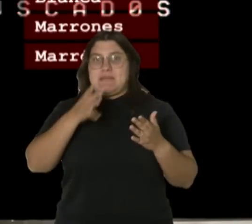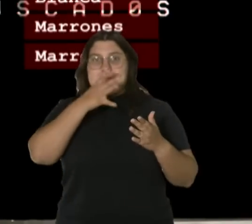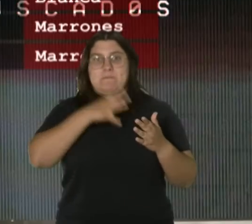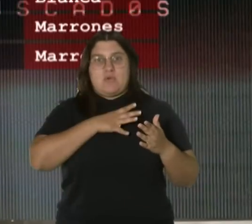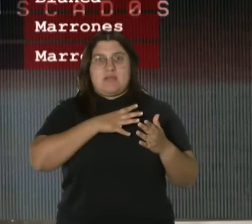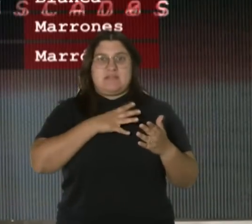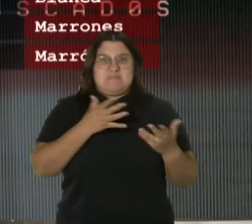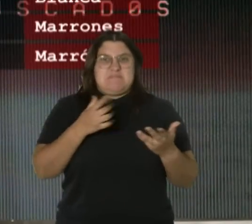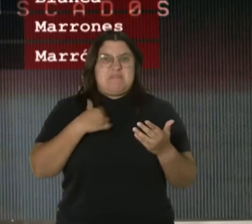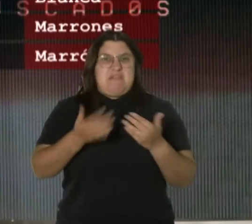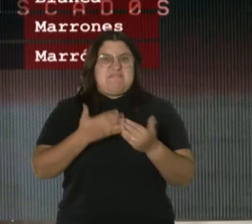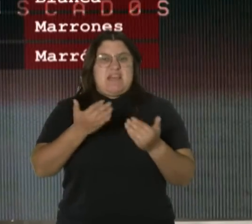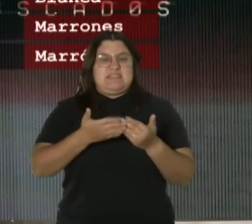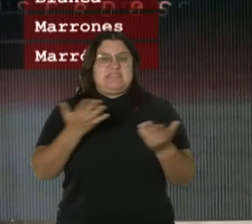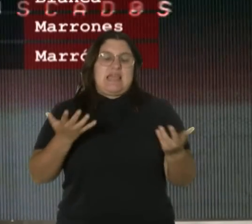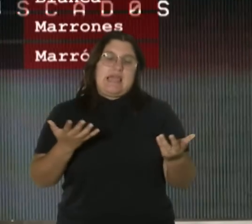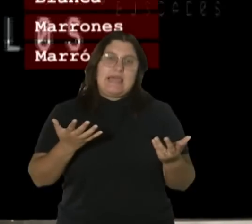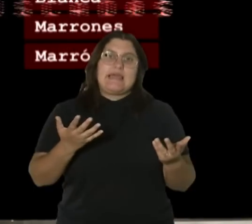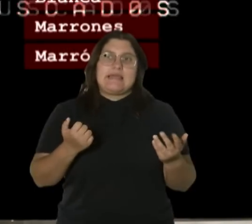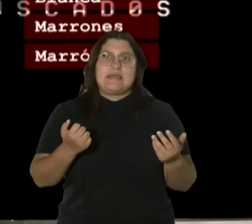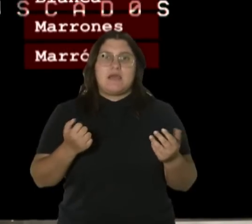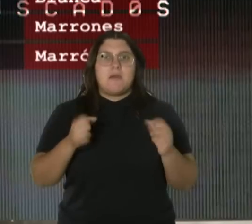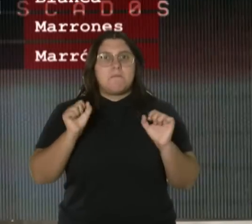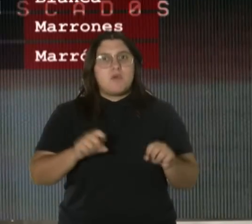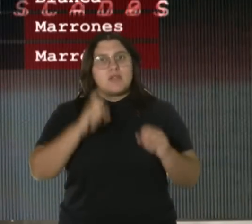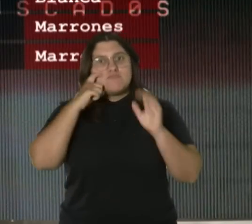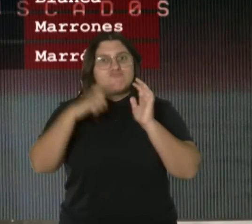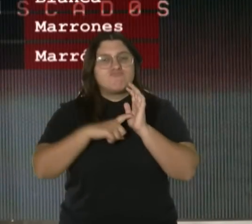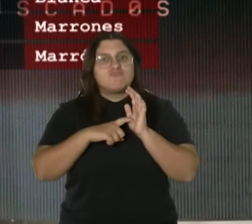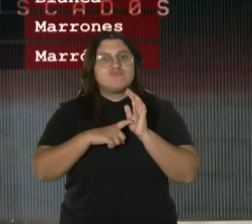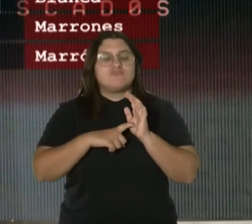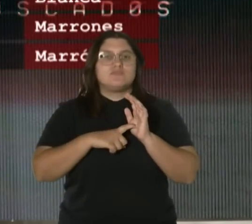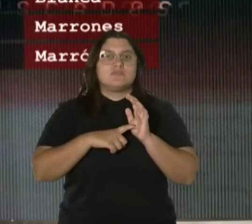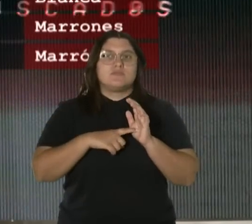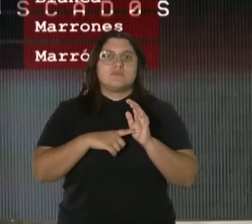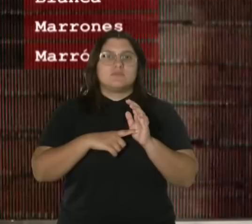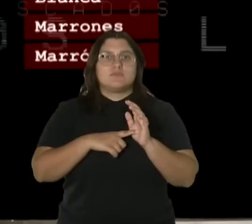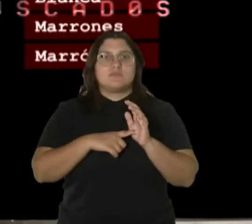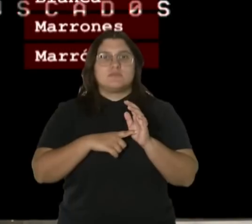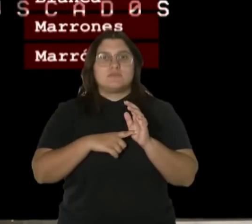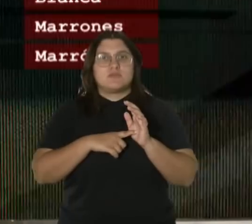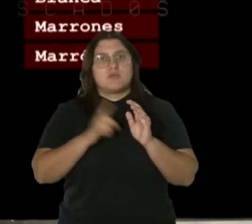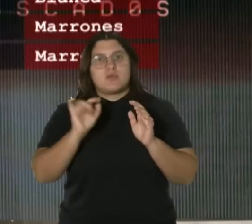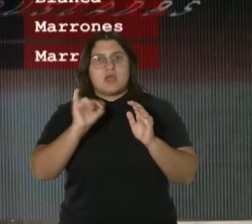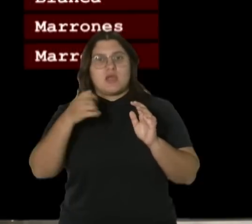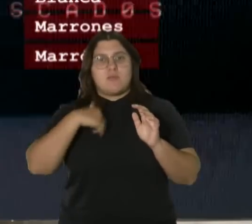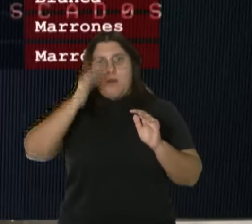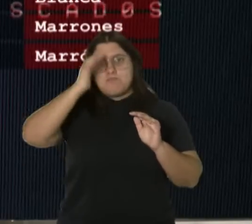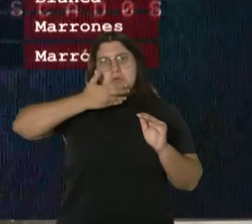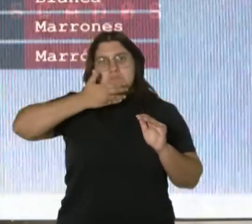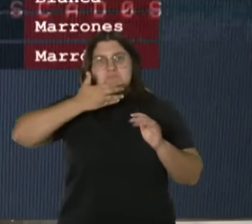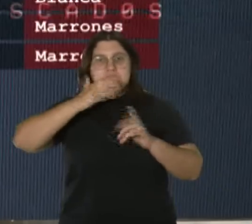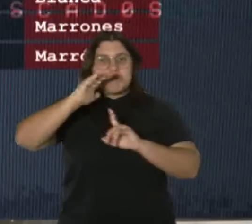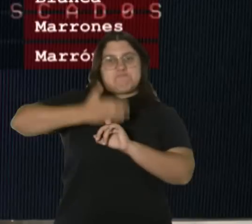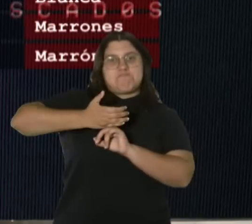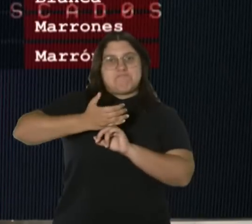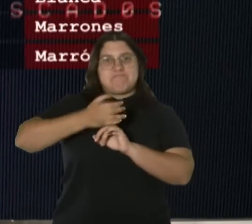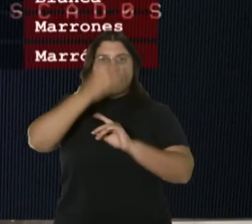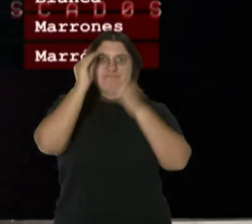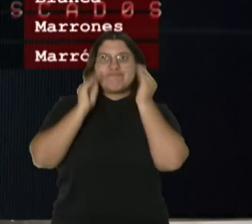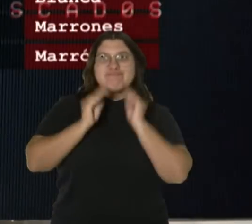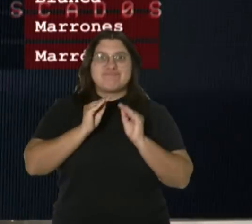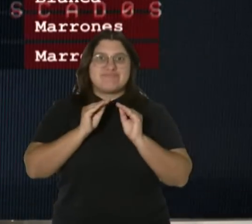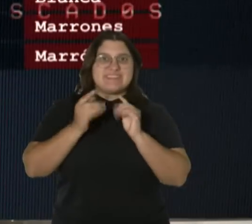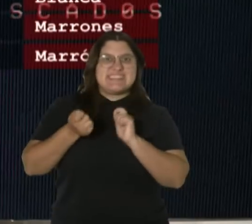de valga la redundancia verdad de poder Por decirlo así disfrazarse o cambiarse su aspecto físico